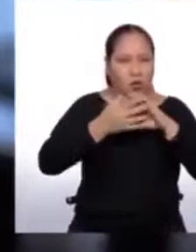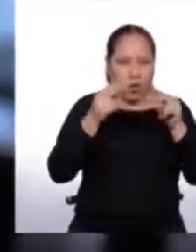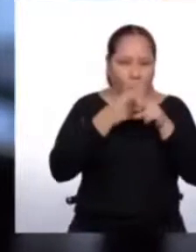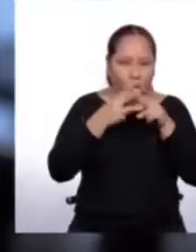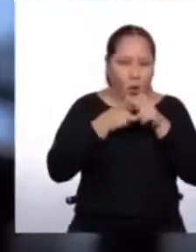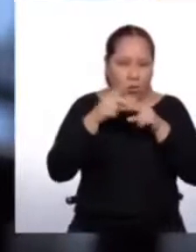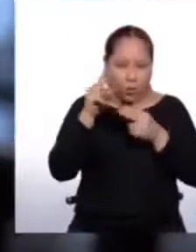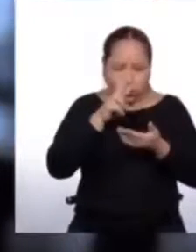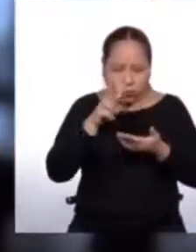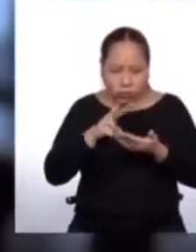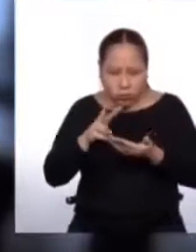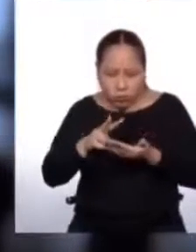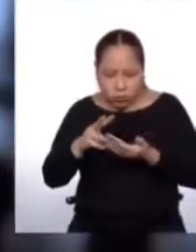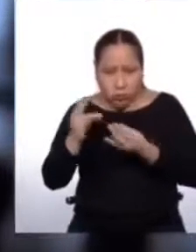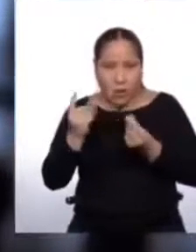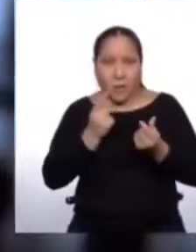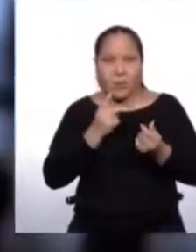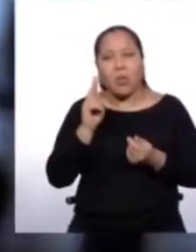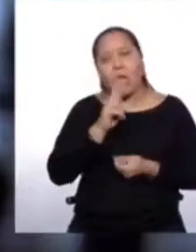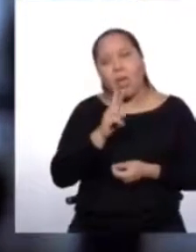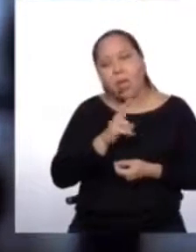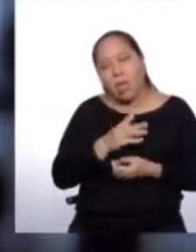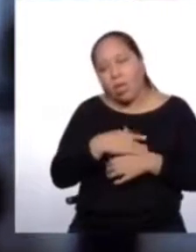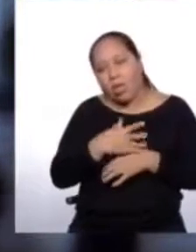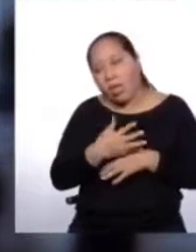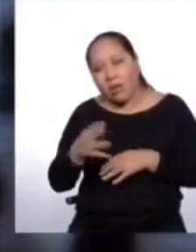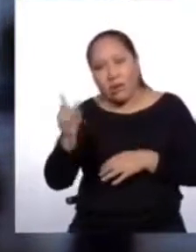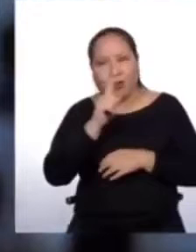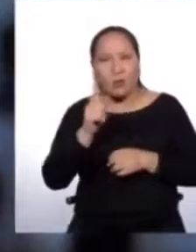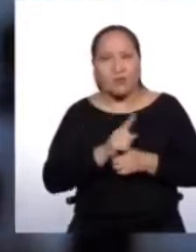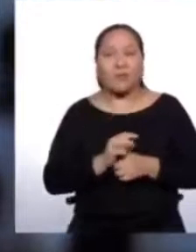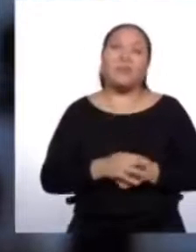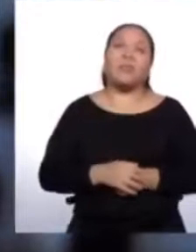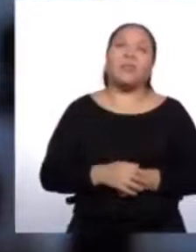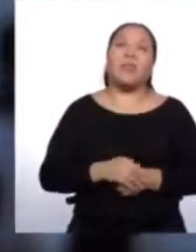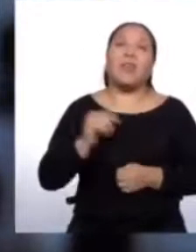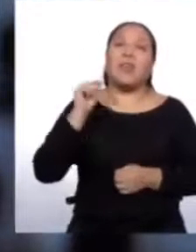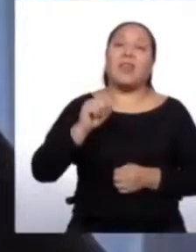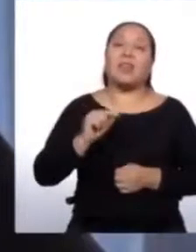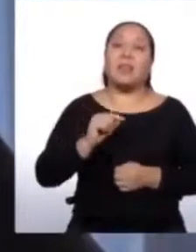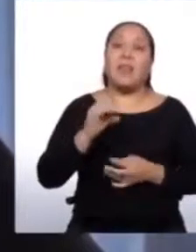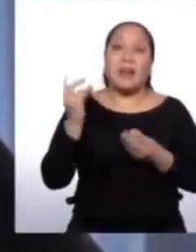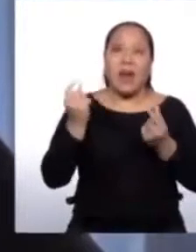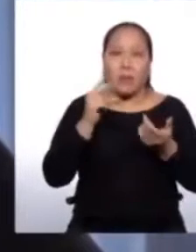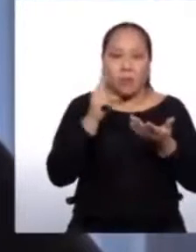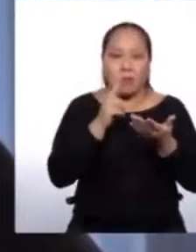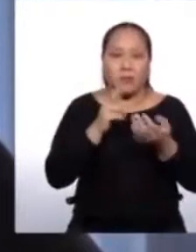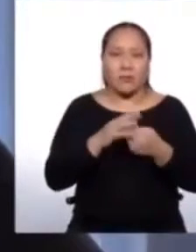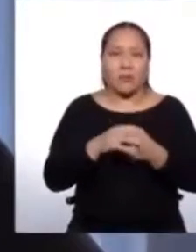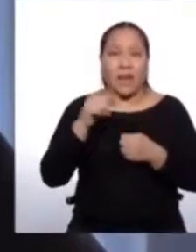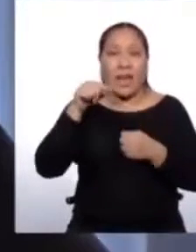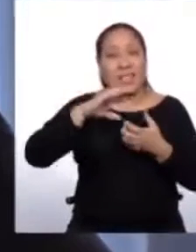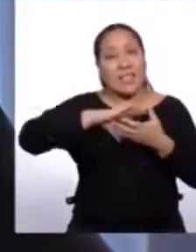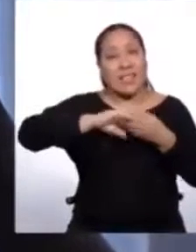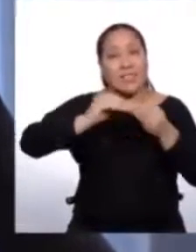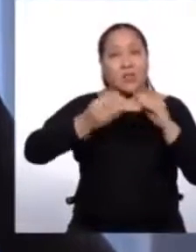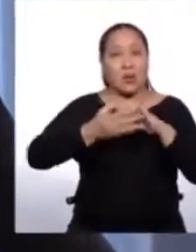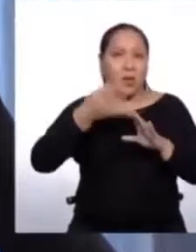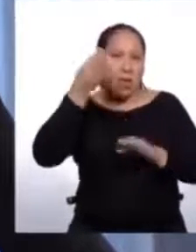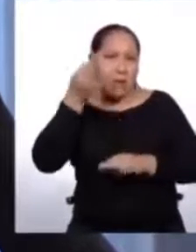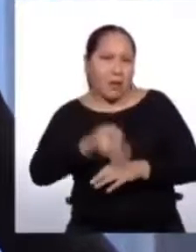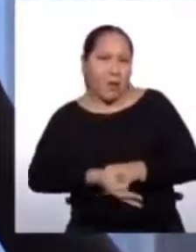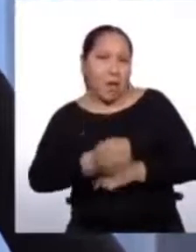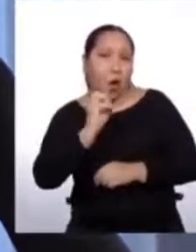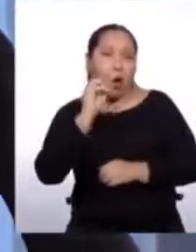de un tirón. No hay cuento sin historia, y el lector debería a su vez ser capaz de contarla. Esta historia puede ser real